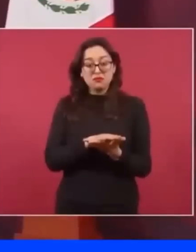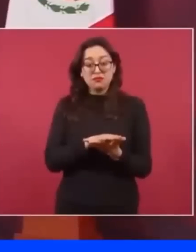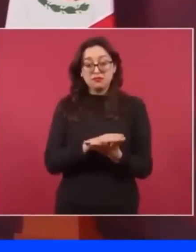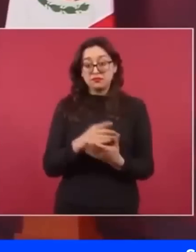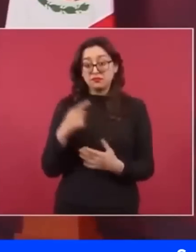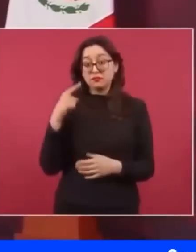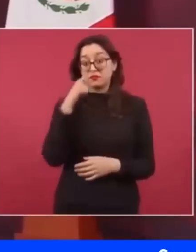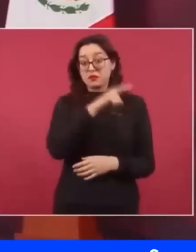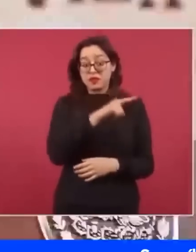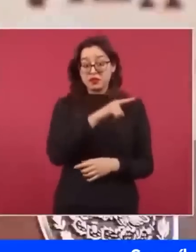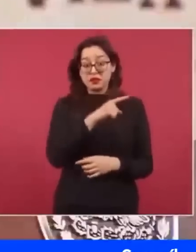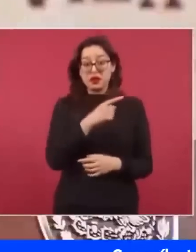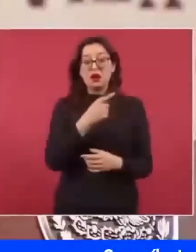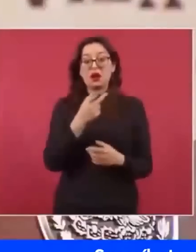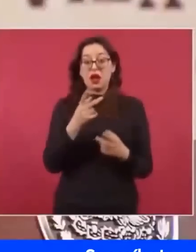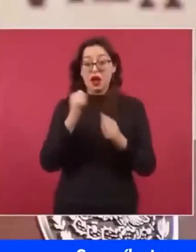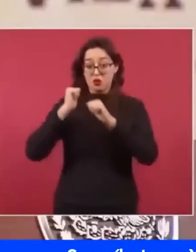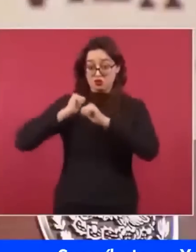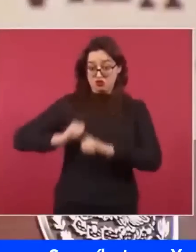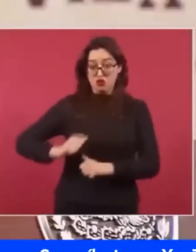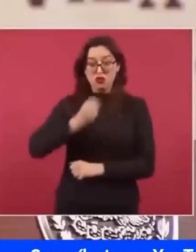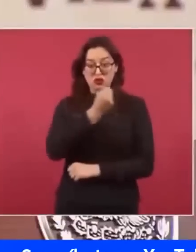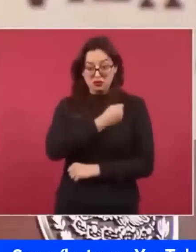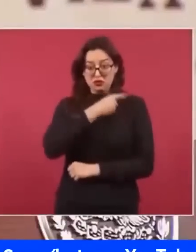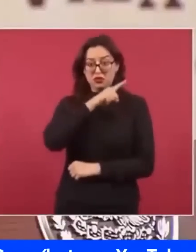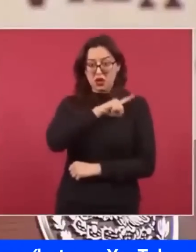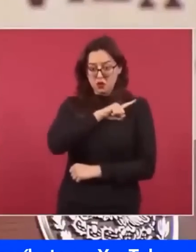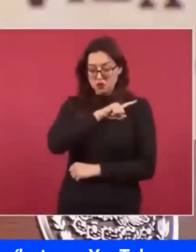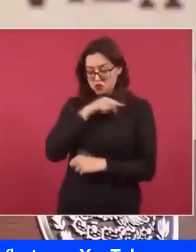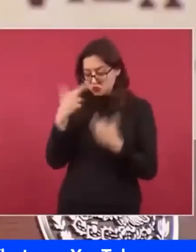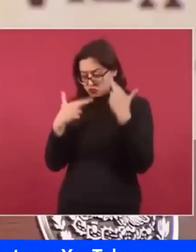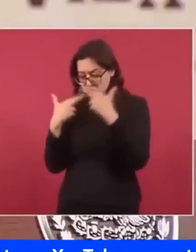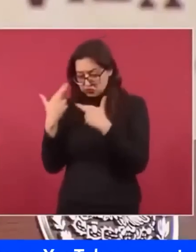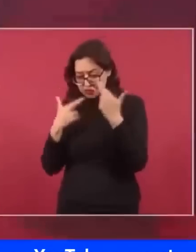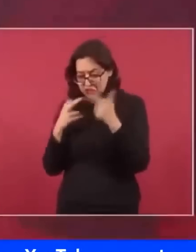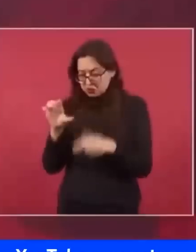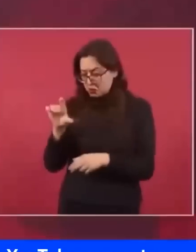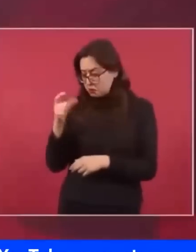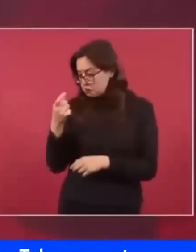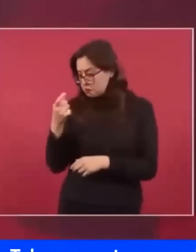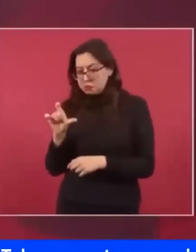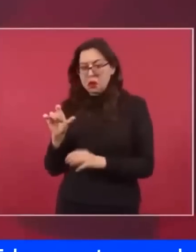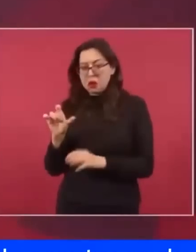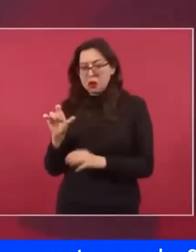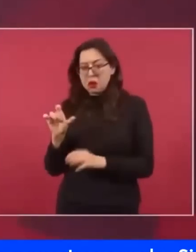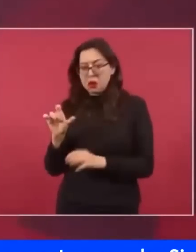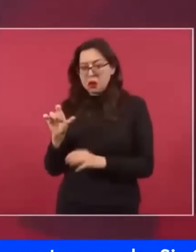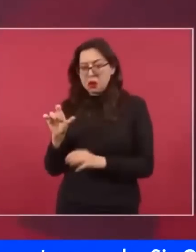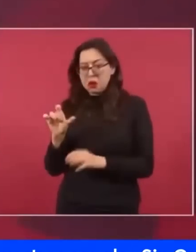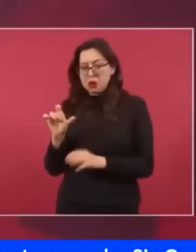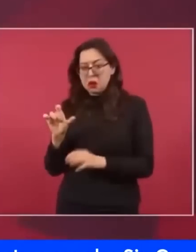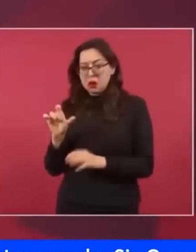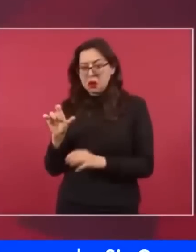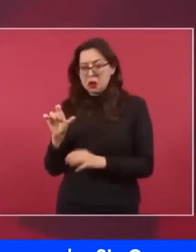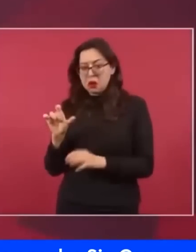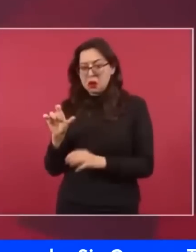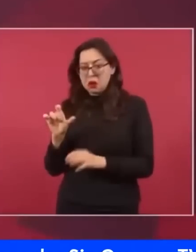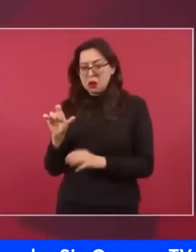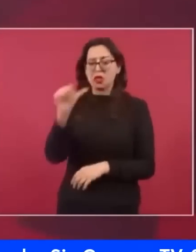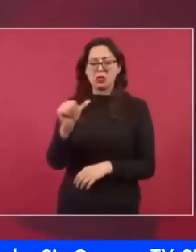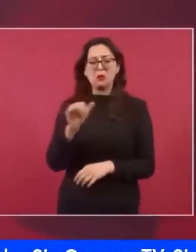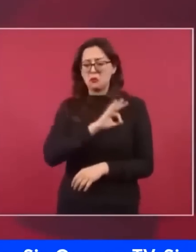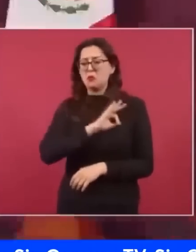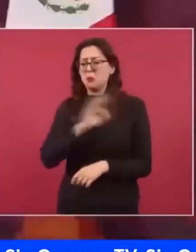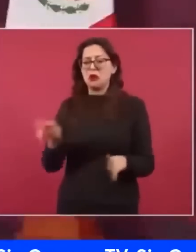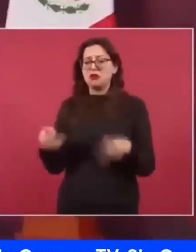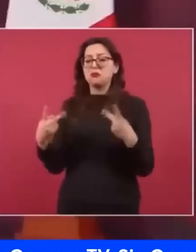de la Agencia de Salud de Estados Unidos de que no era adictiva, y resultó que sí era